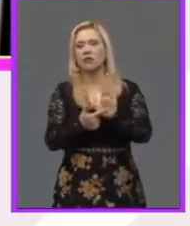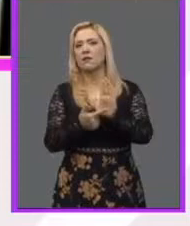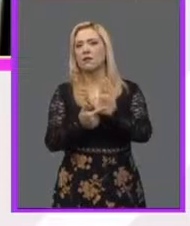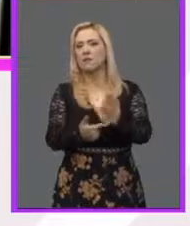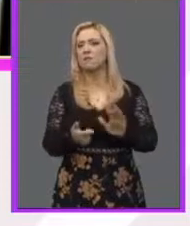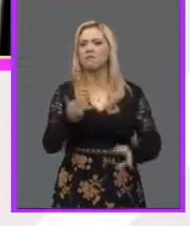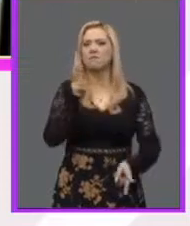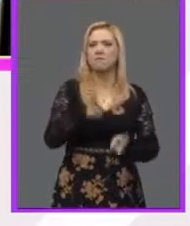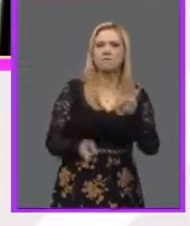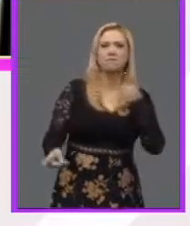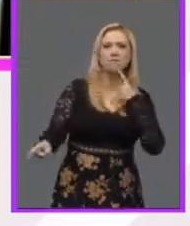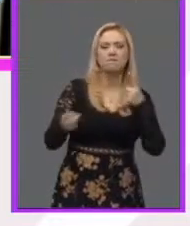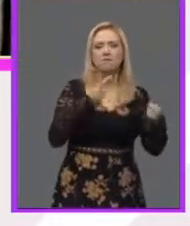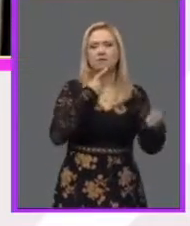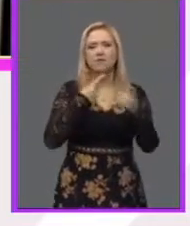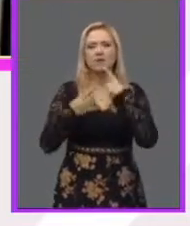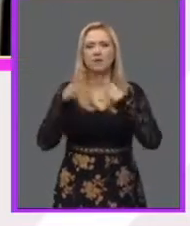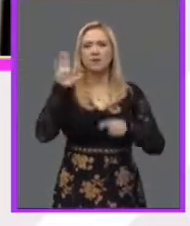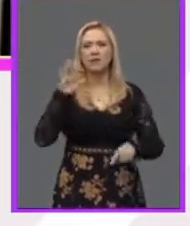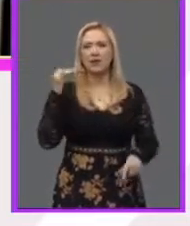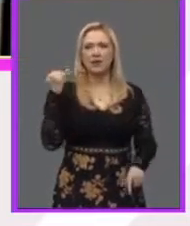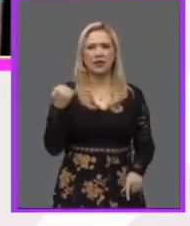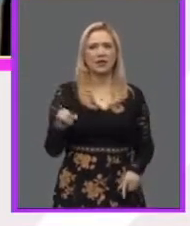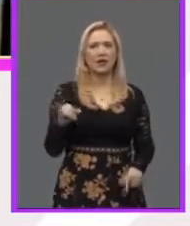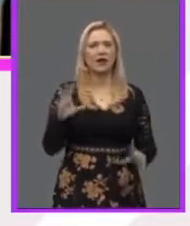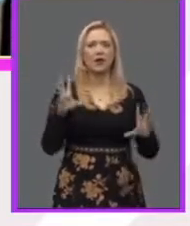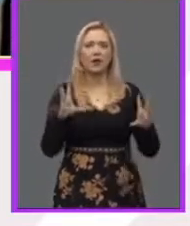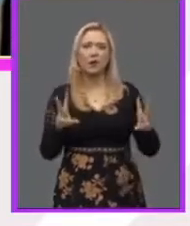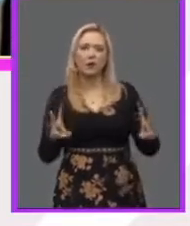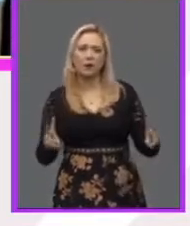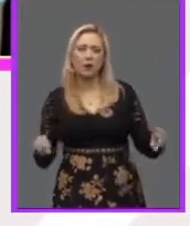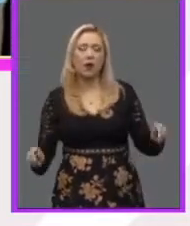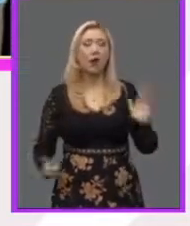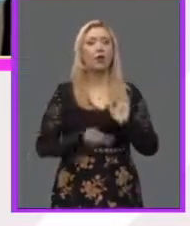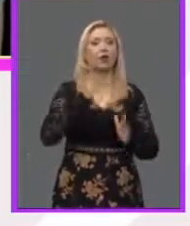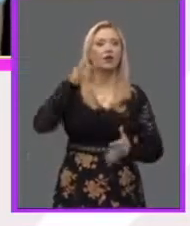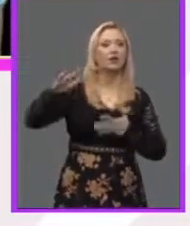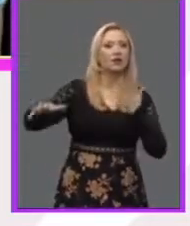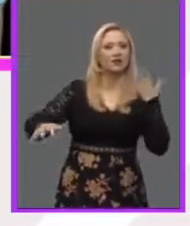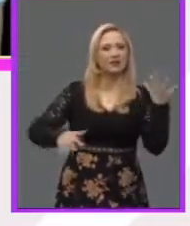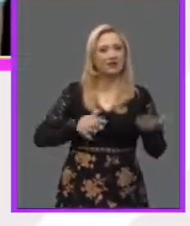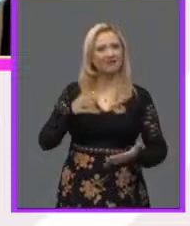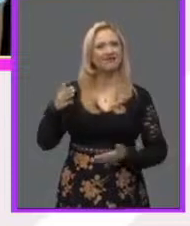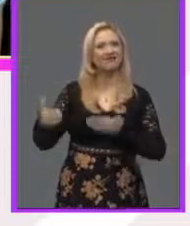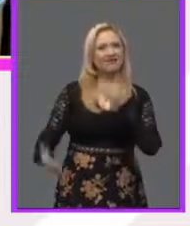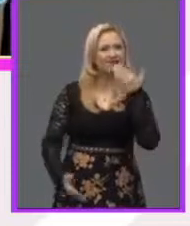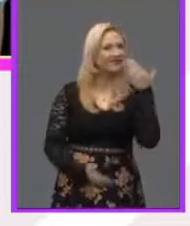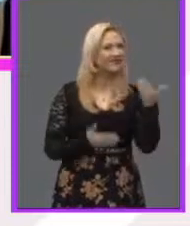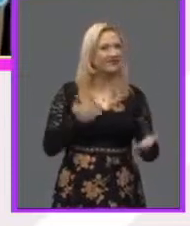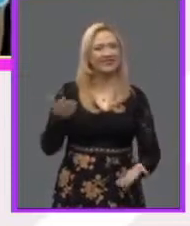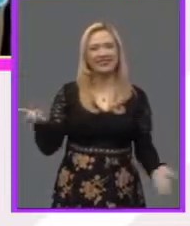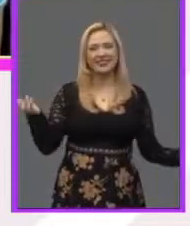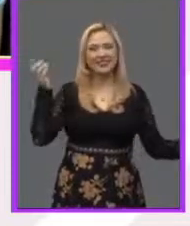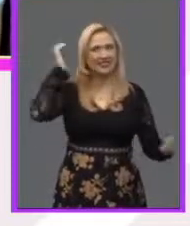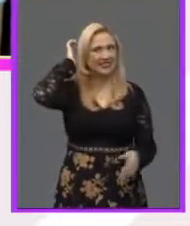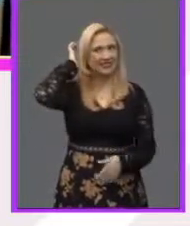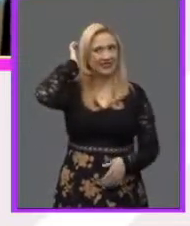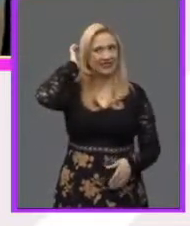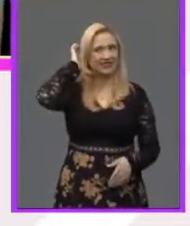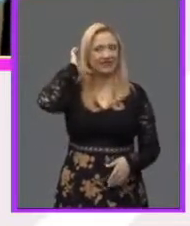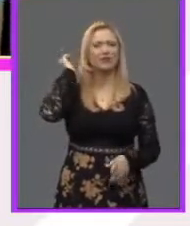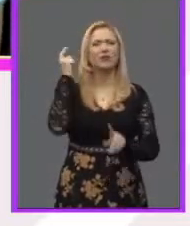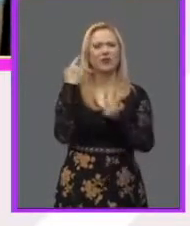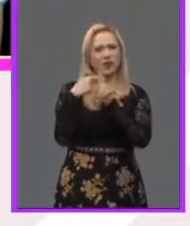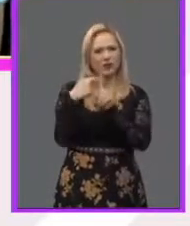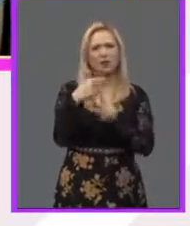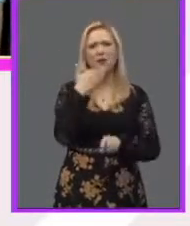en redes, ¿no? Que se vuelve a discutir, luego como que parece que se calma, aunque siga ya, luego pasa algo más, alguna declaración o algo y vuelve a surgir el tema, lo